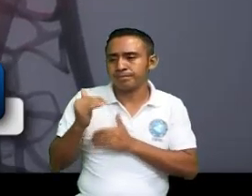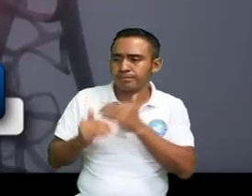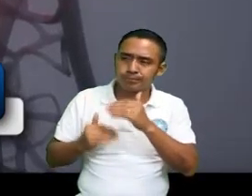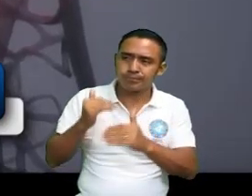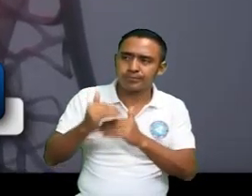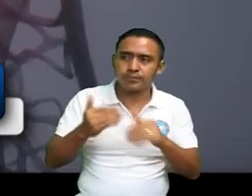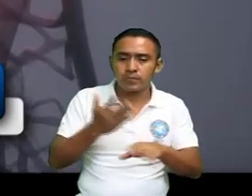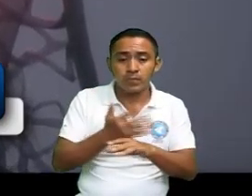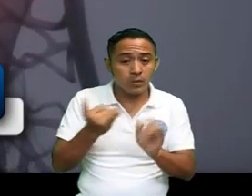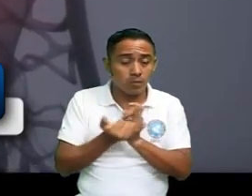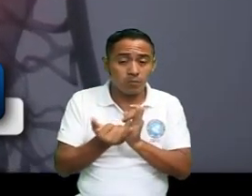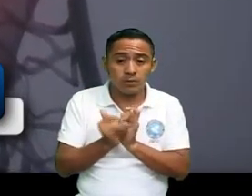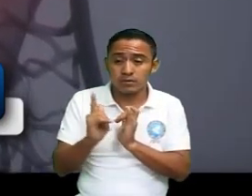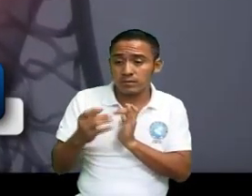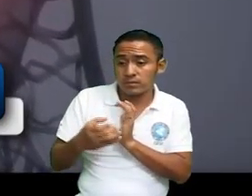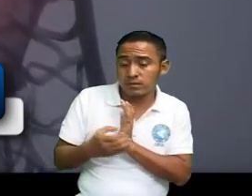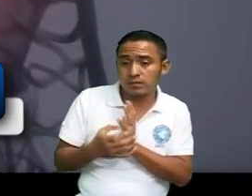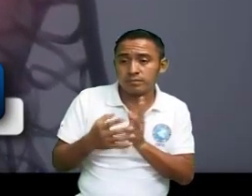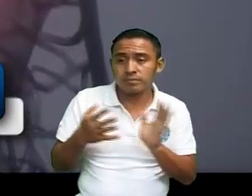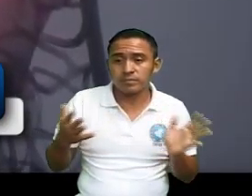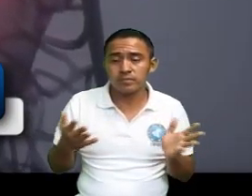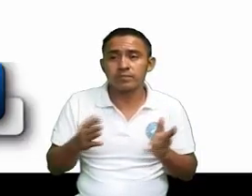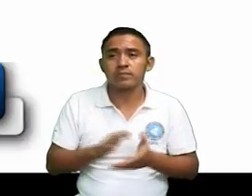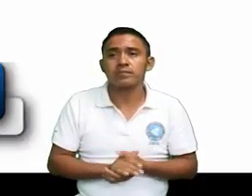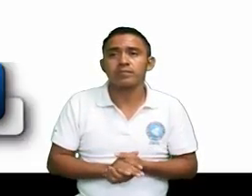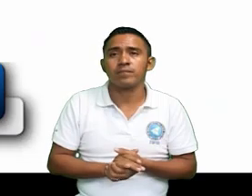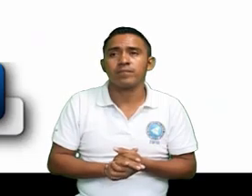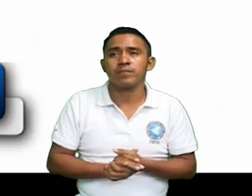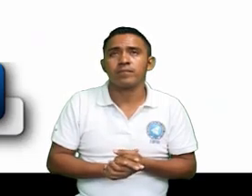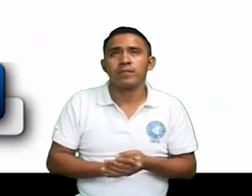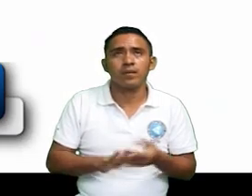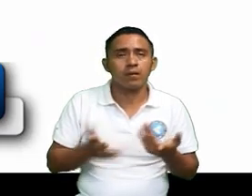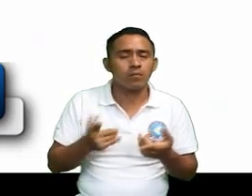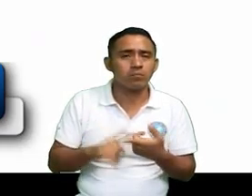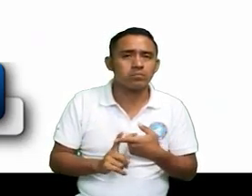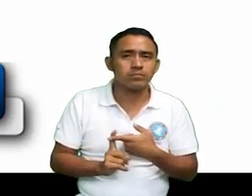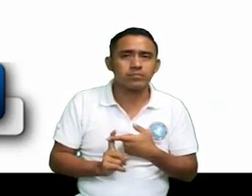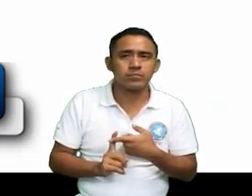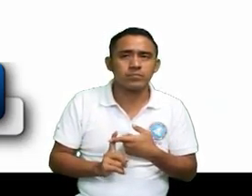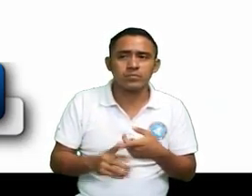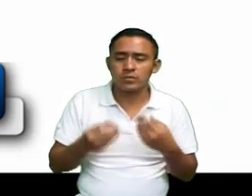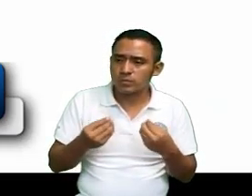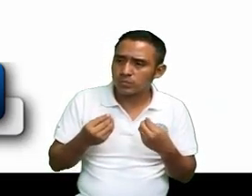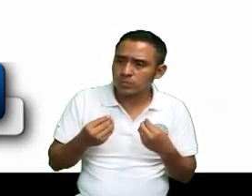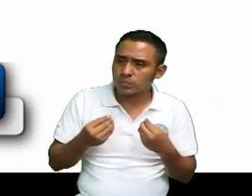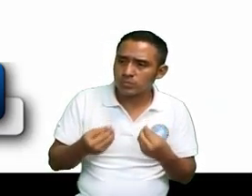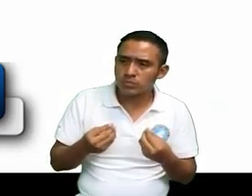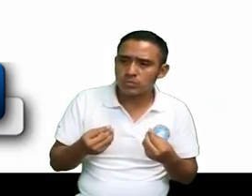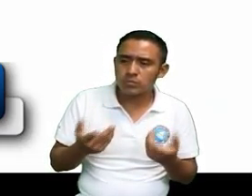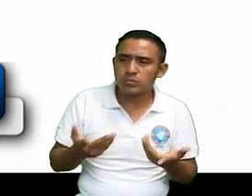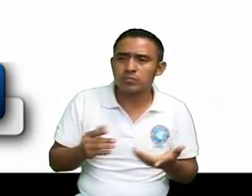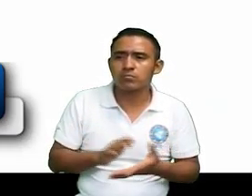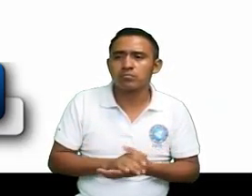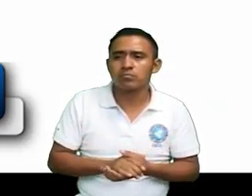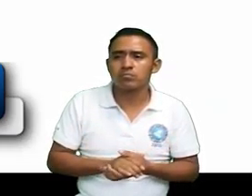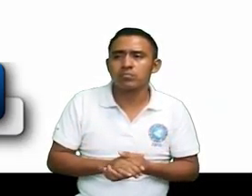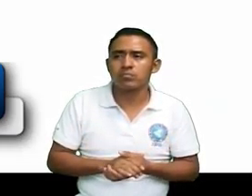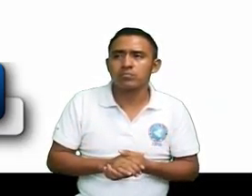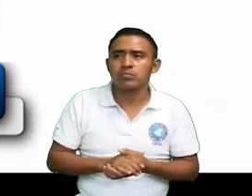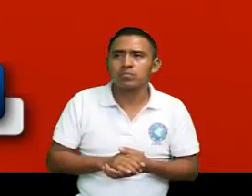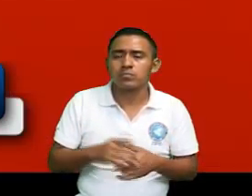la tecnología, en la parte alimenticia, lógicamente ha habido un amplio despliegue, ¿verdad?, de variedad